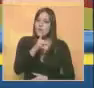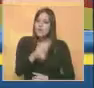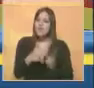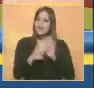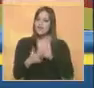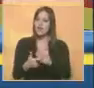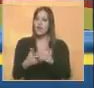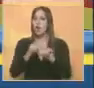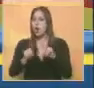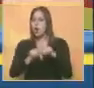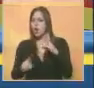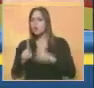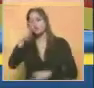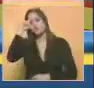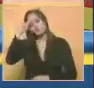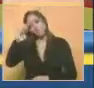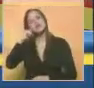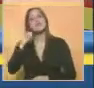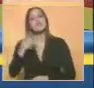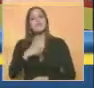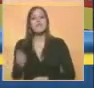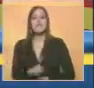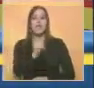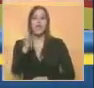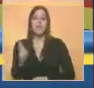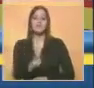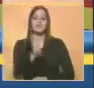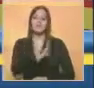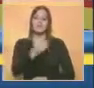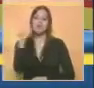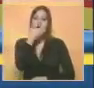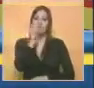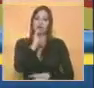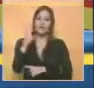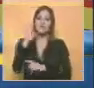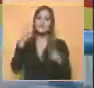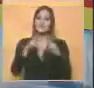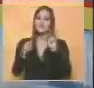evento o de otro, recuerde que siempre tiene a su disposición nuestro correo electrónico. Hasta mañana.